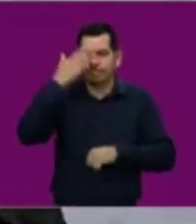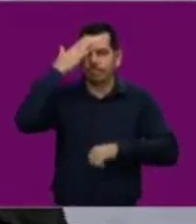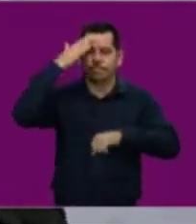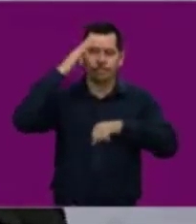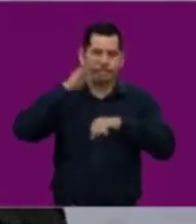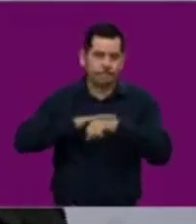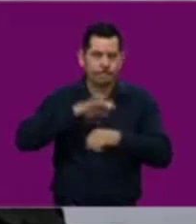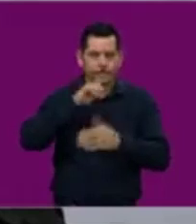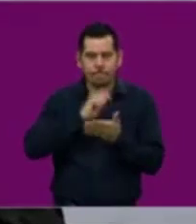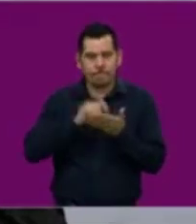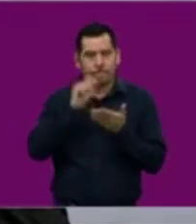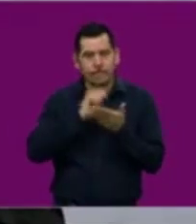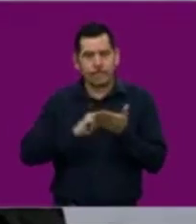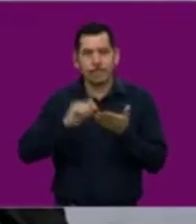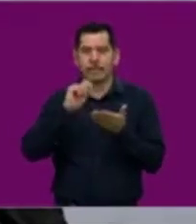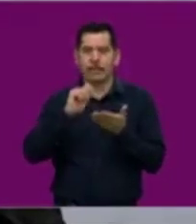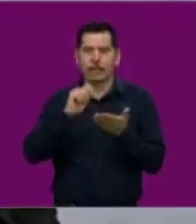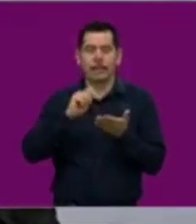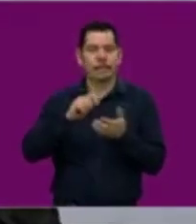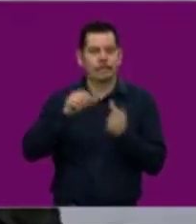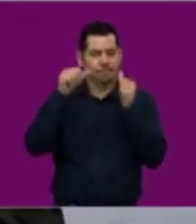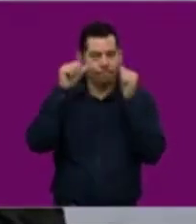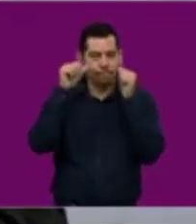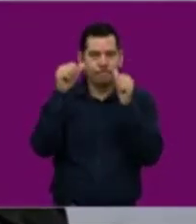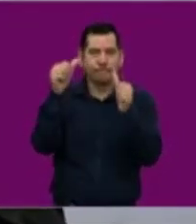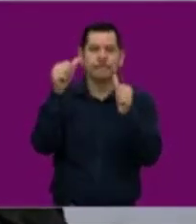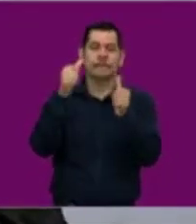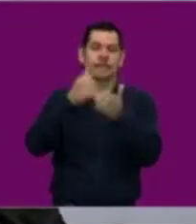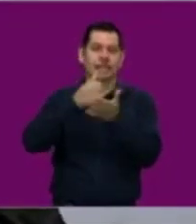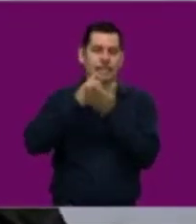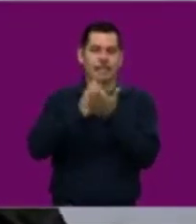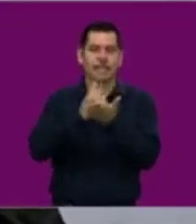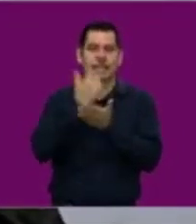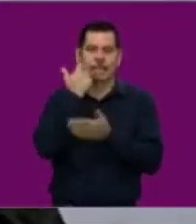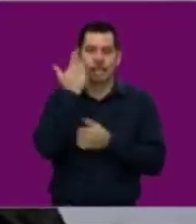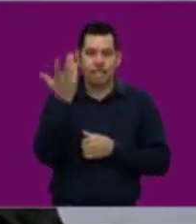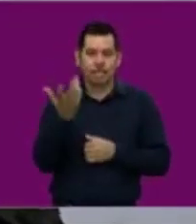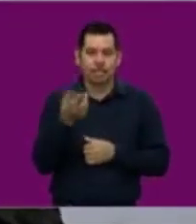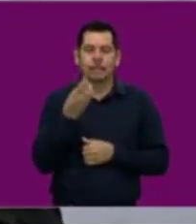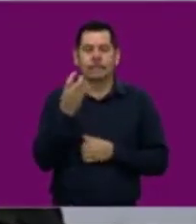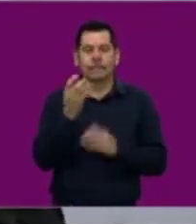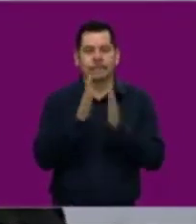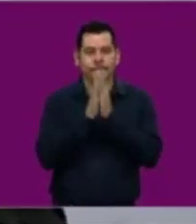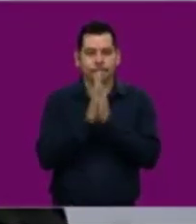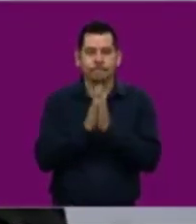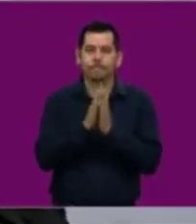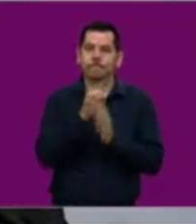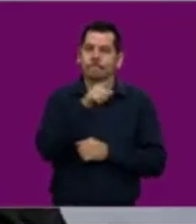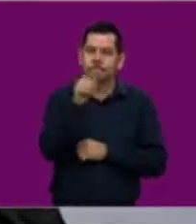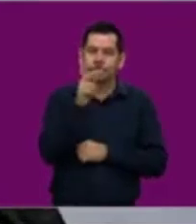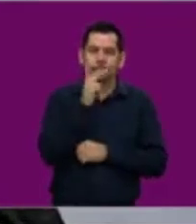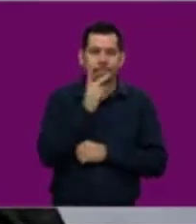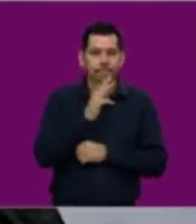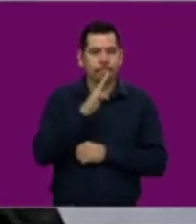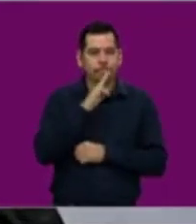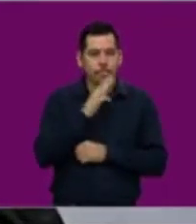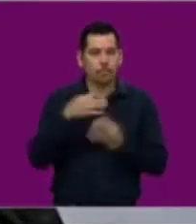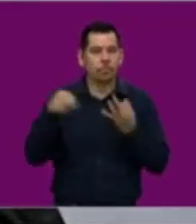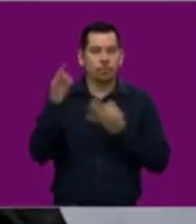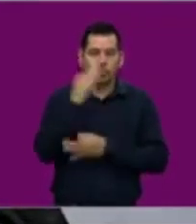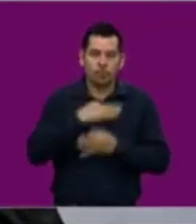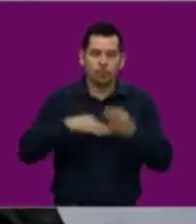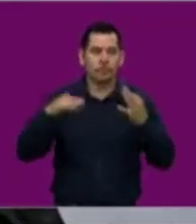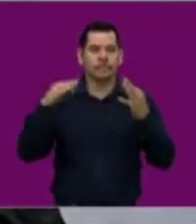vamos a atenderlo porque rush por esa razón les pido a todas y todos ustedes un voto de confianza